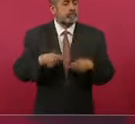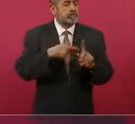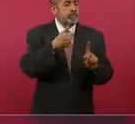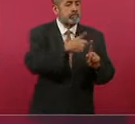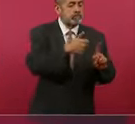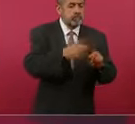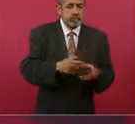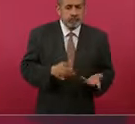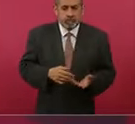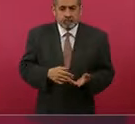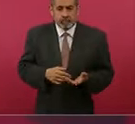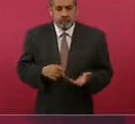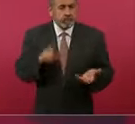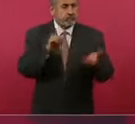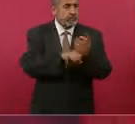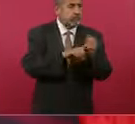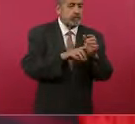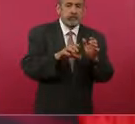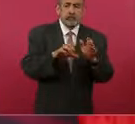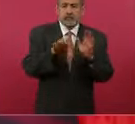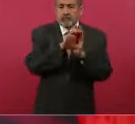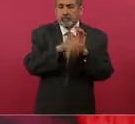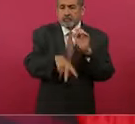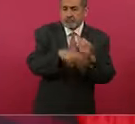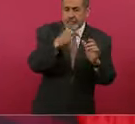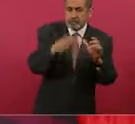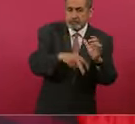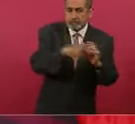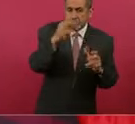no atendidos porque estaban vacíos,